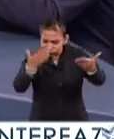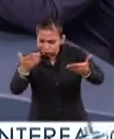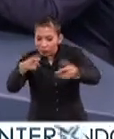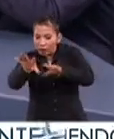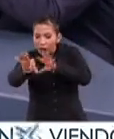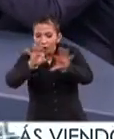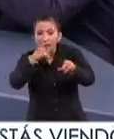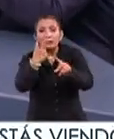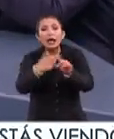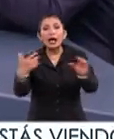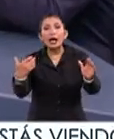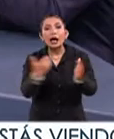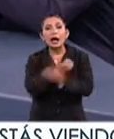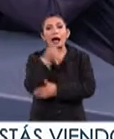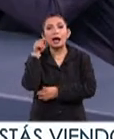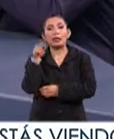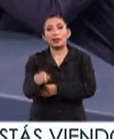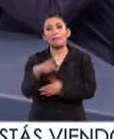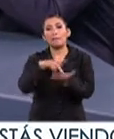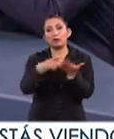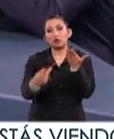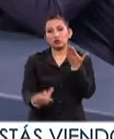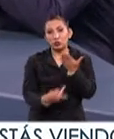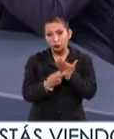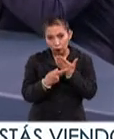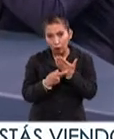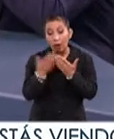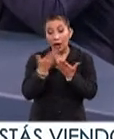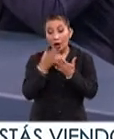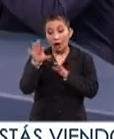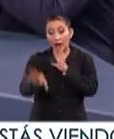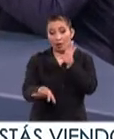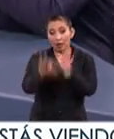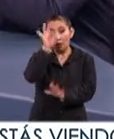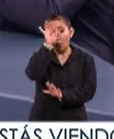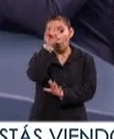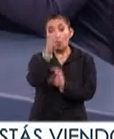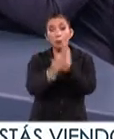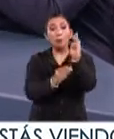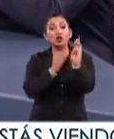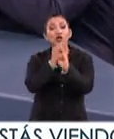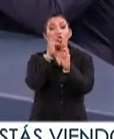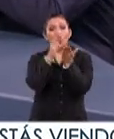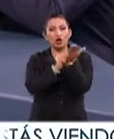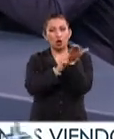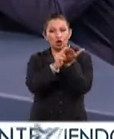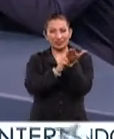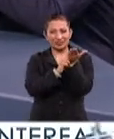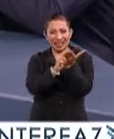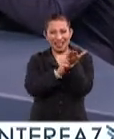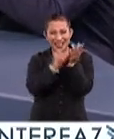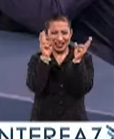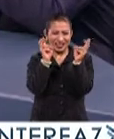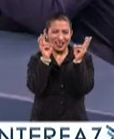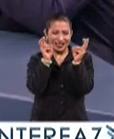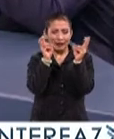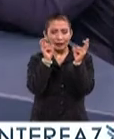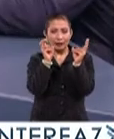definieron quién debía ser el ganador en esta ocasión de Por un Mundo Rosa, que es un